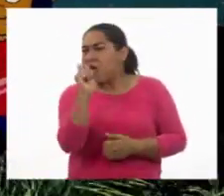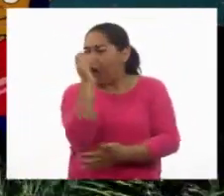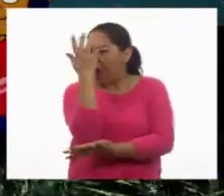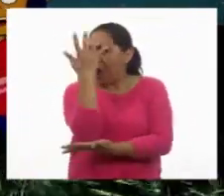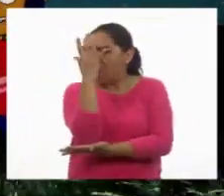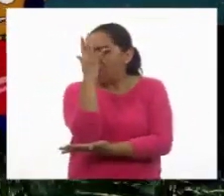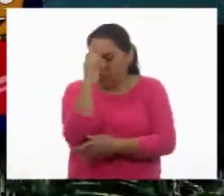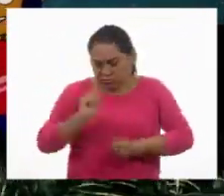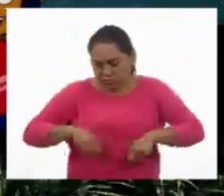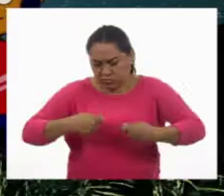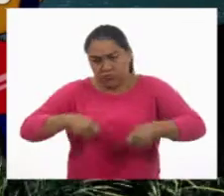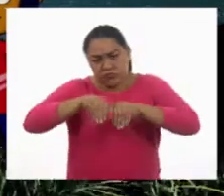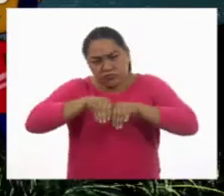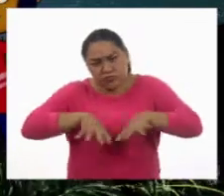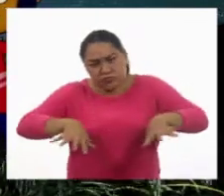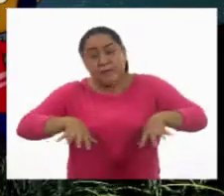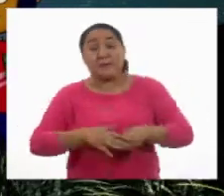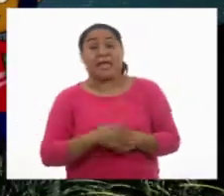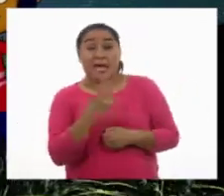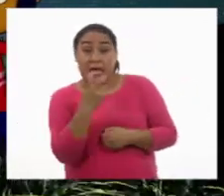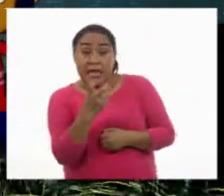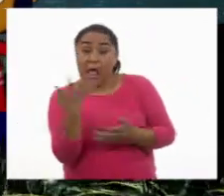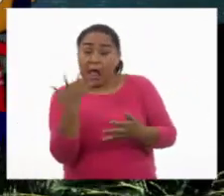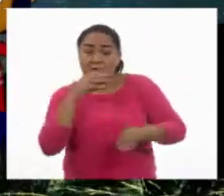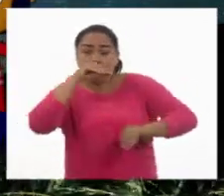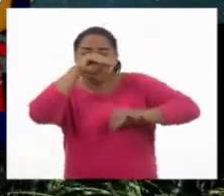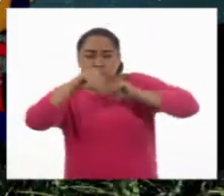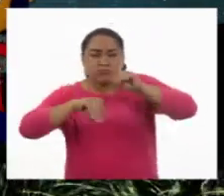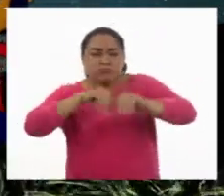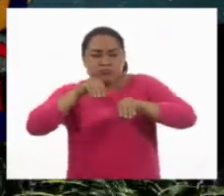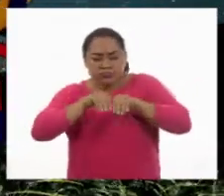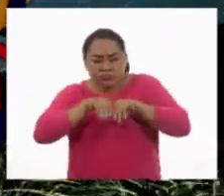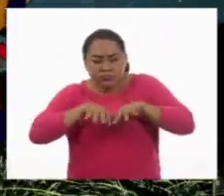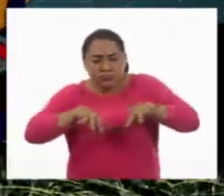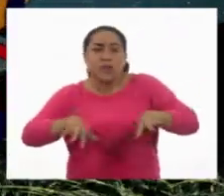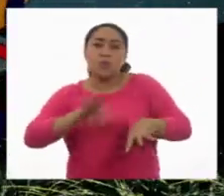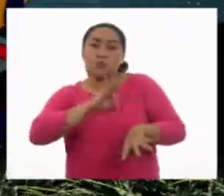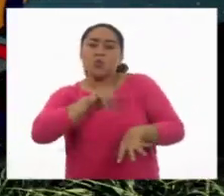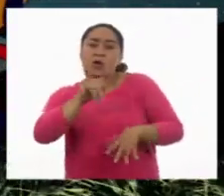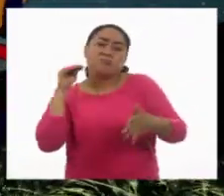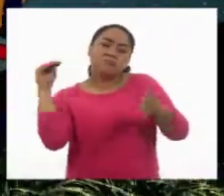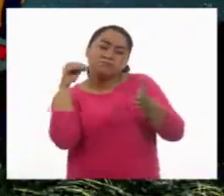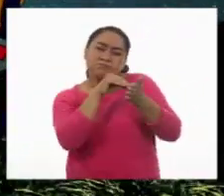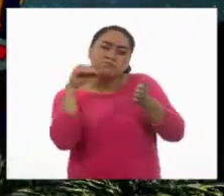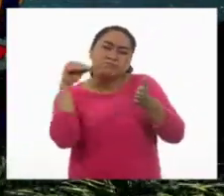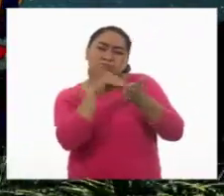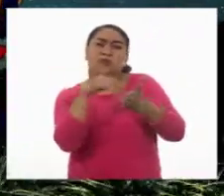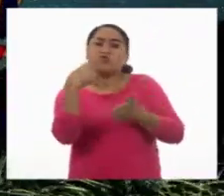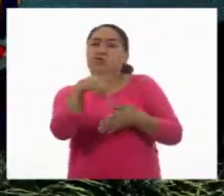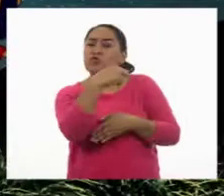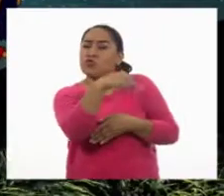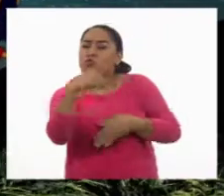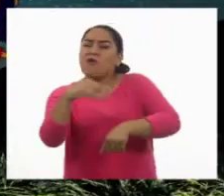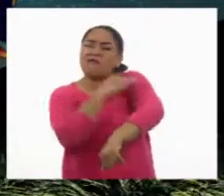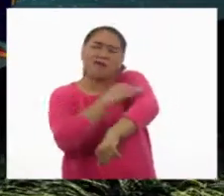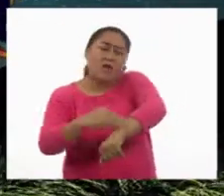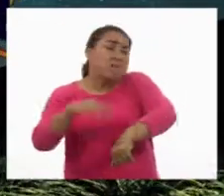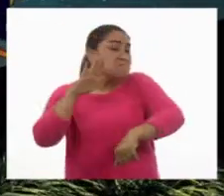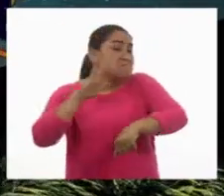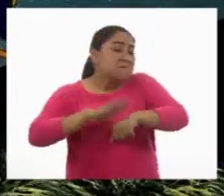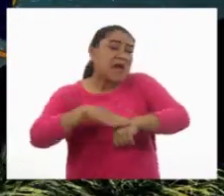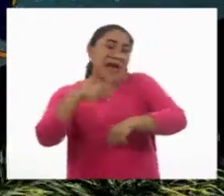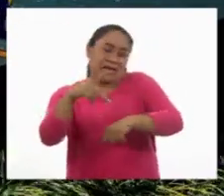genealógico? Es un esquema en el que puedes poner los nombres de todos tus familiares, desde aquellos que